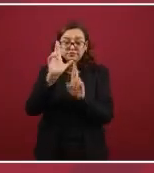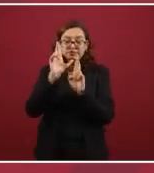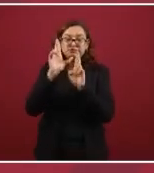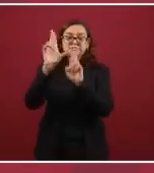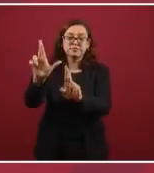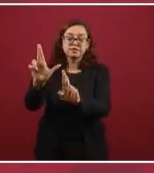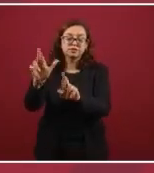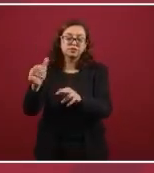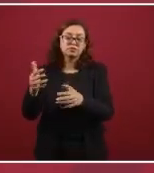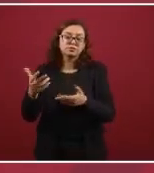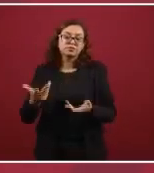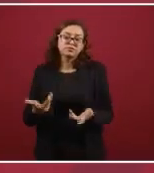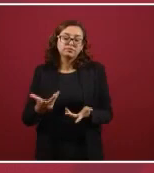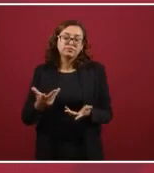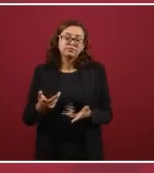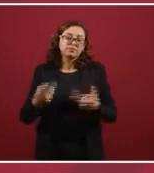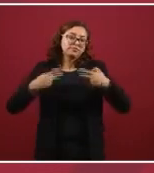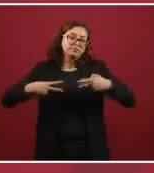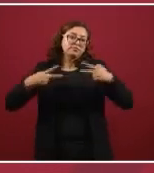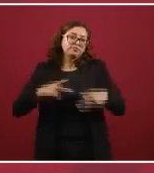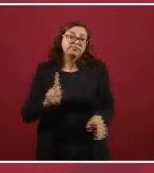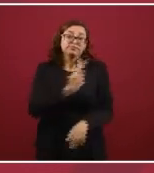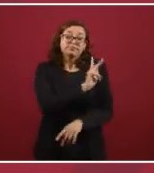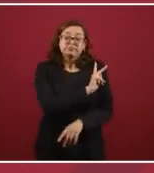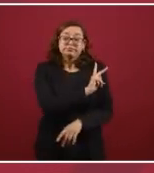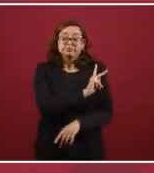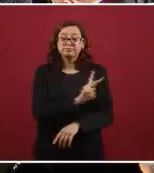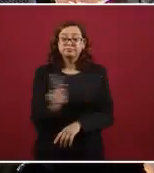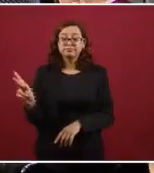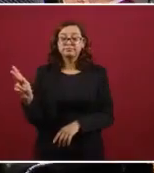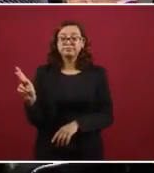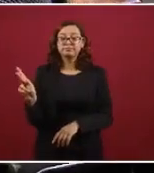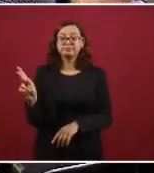que todos actuemos